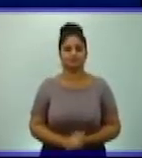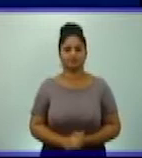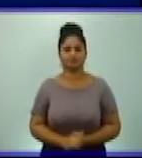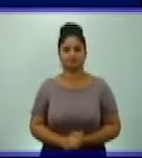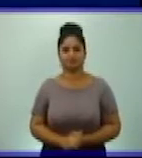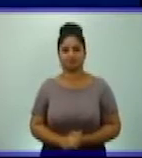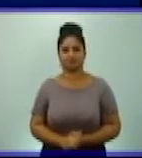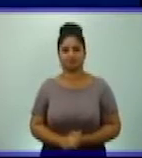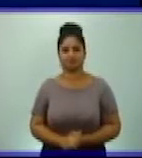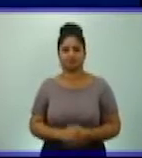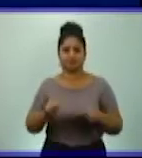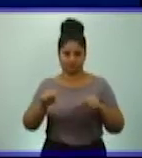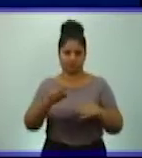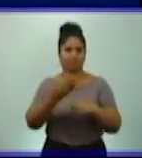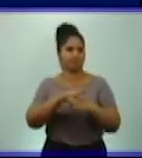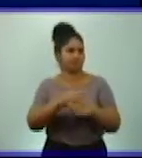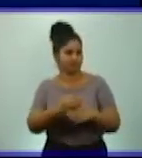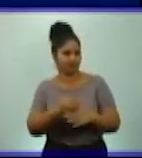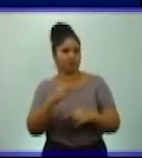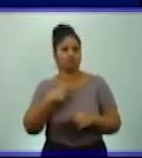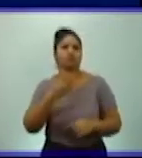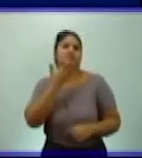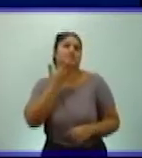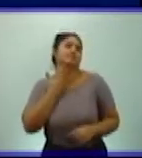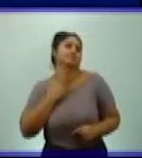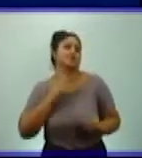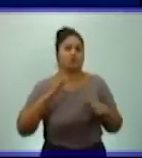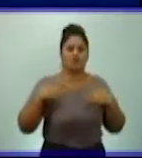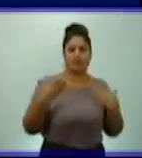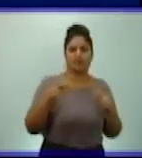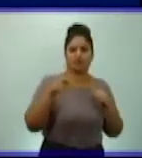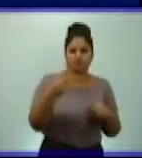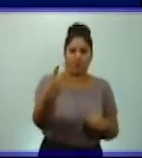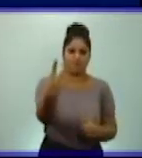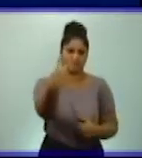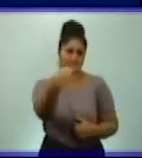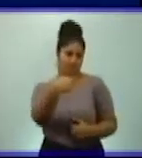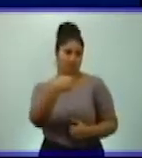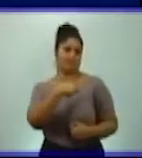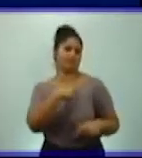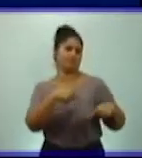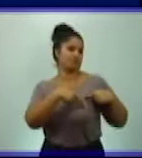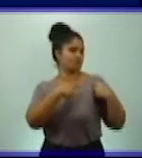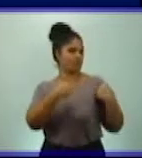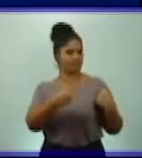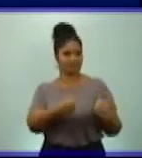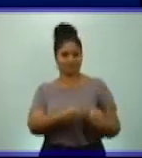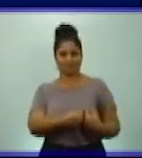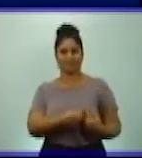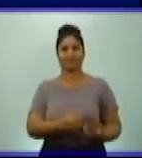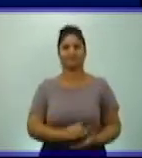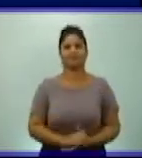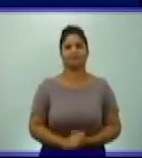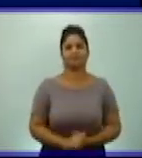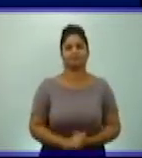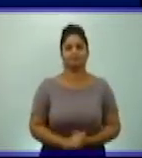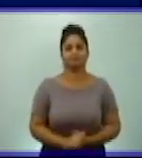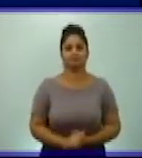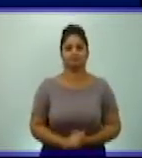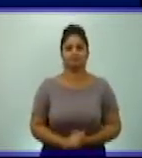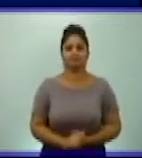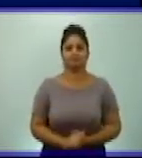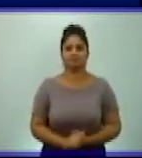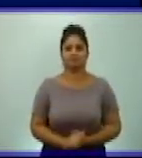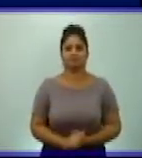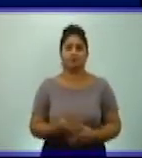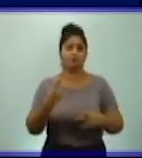exagera. Deseaba que me vieses el corazón, ¿no? Que me vieses realmente mi sinceridad, mis respetos hacia ti, pero